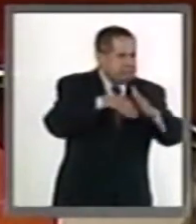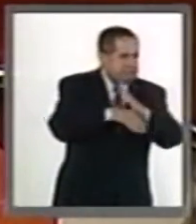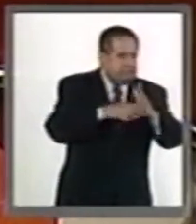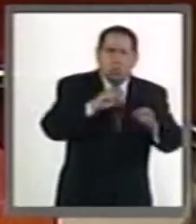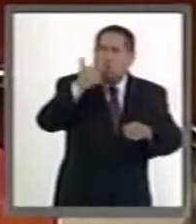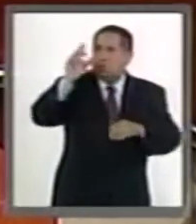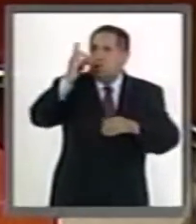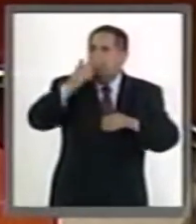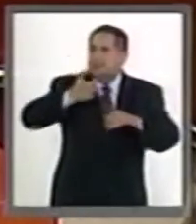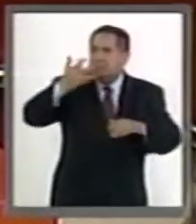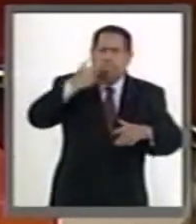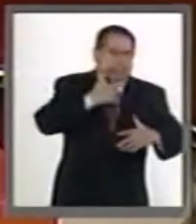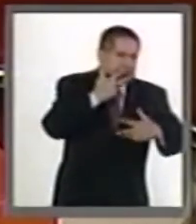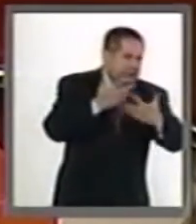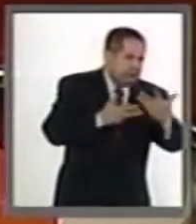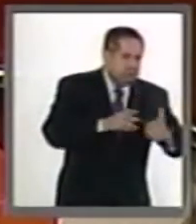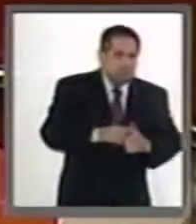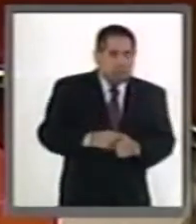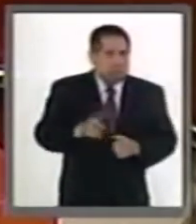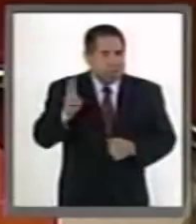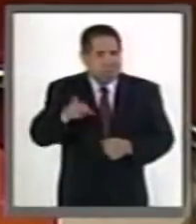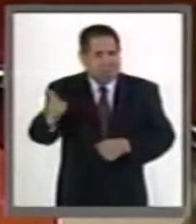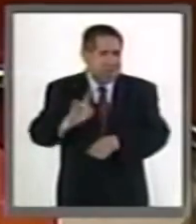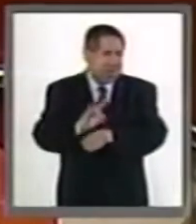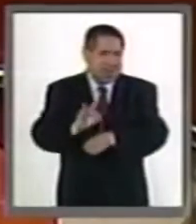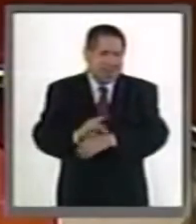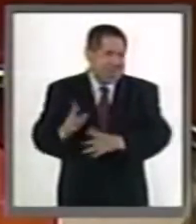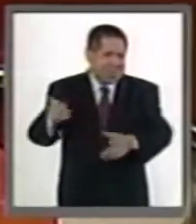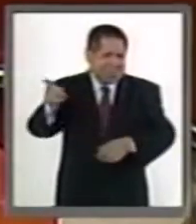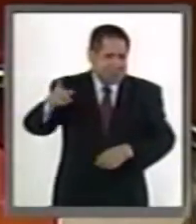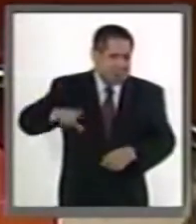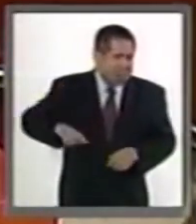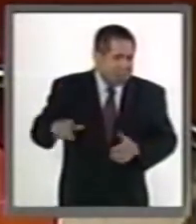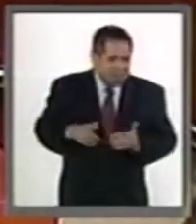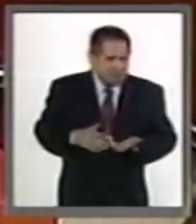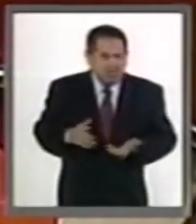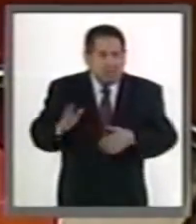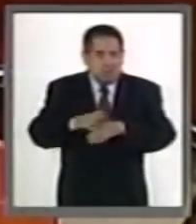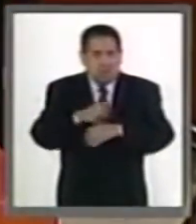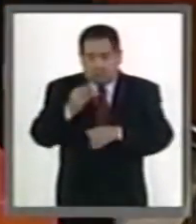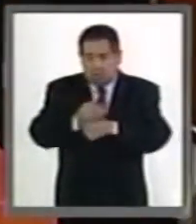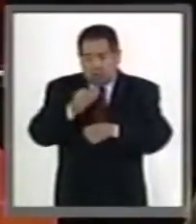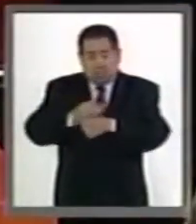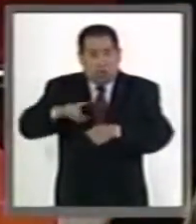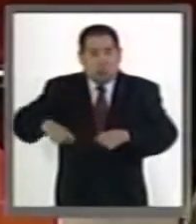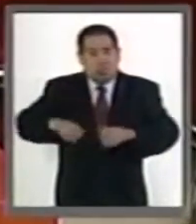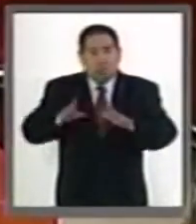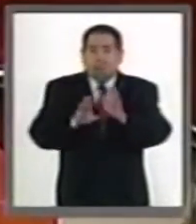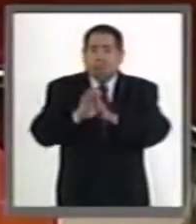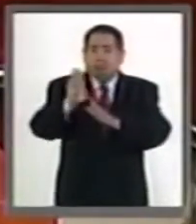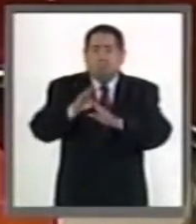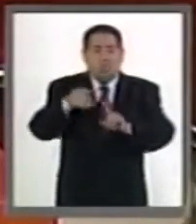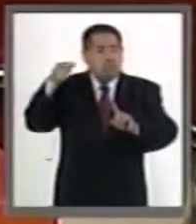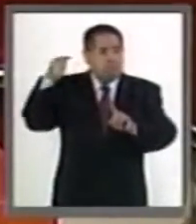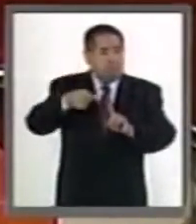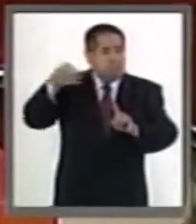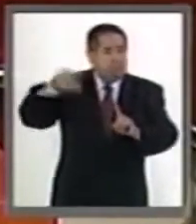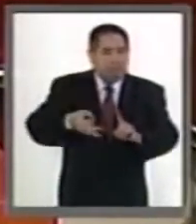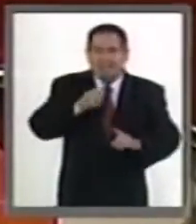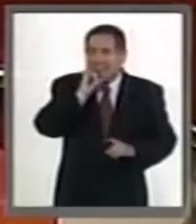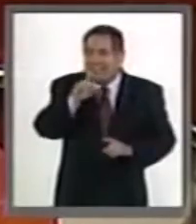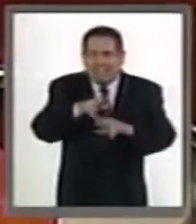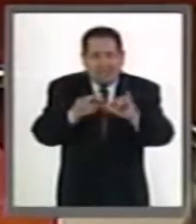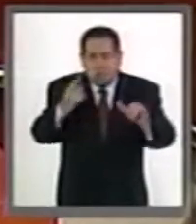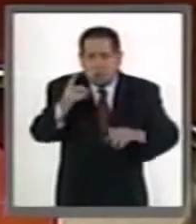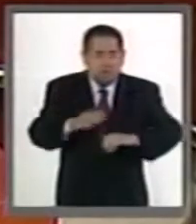a otras divisas. Simulación, porque de todas las proyecciones de crecimiento de este gobierno no han atinado ni una sola.